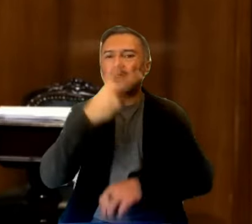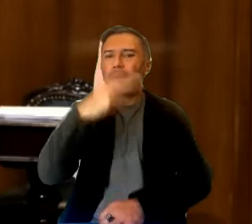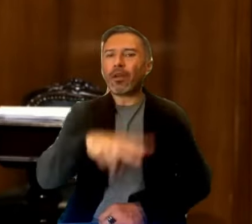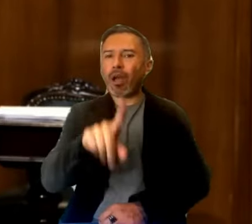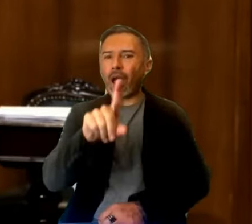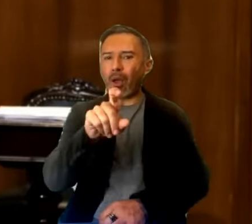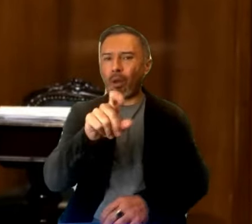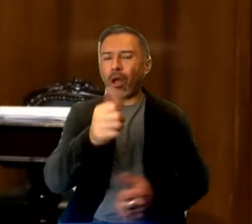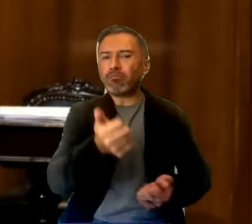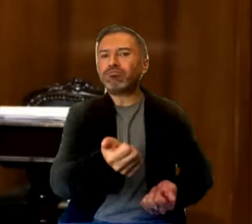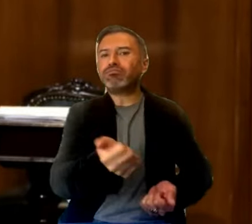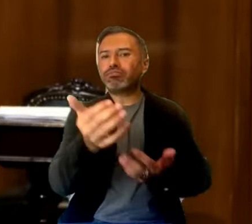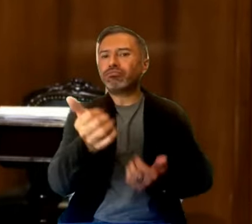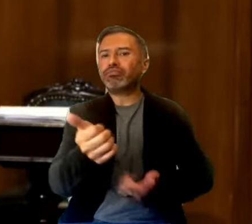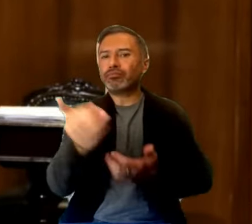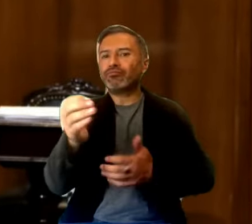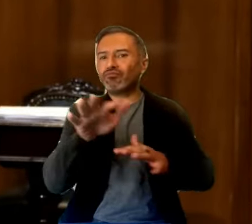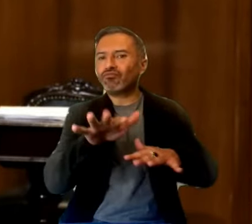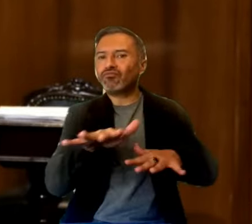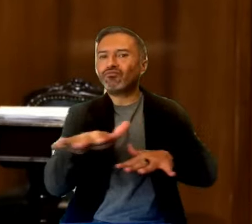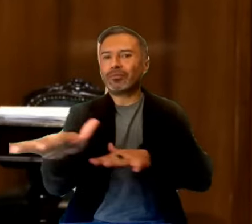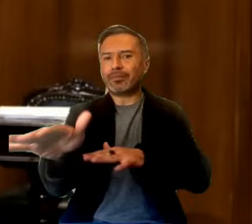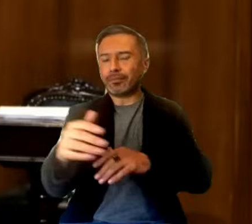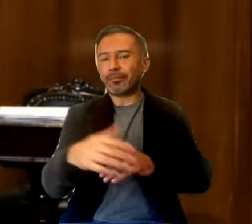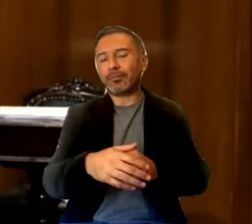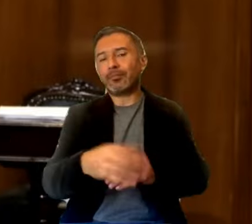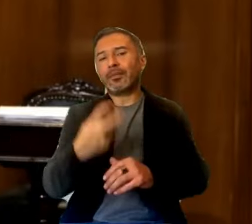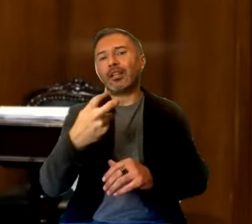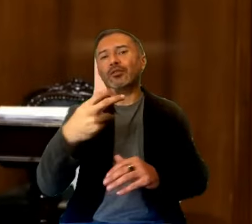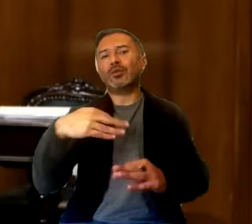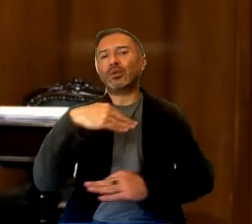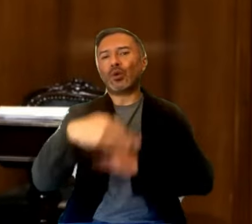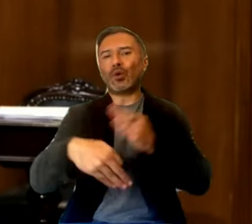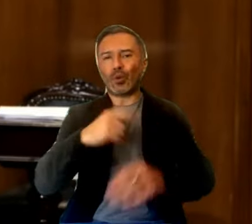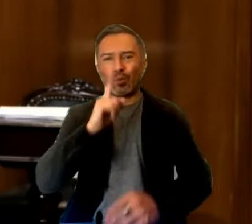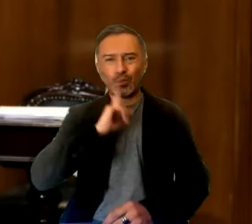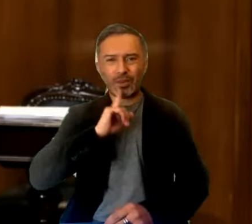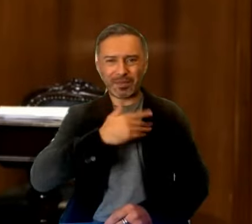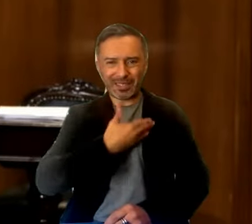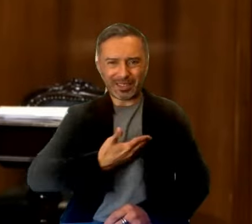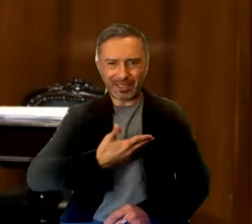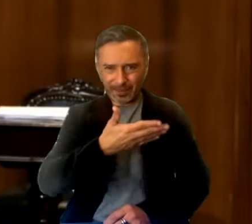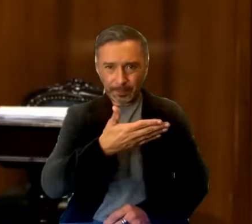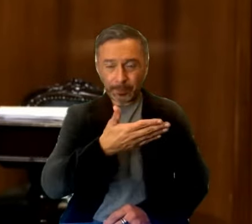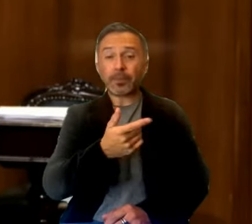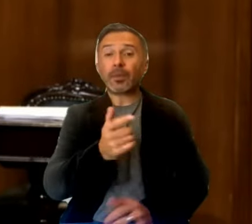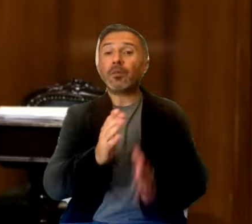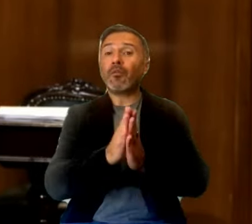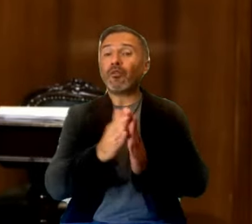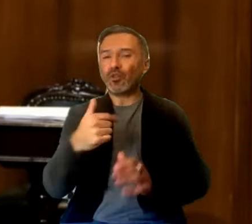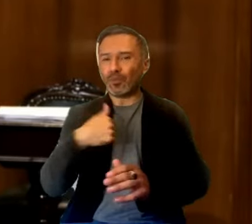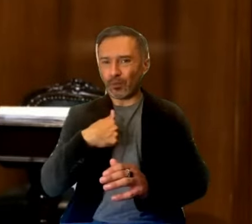México. Es cuanto, Presidenta. Solicito inscribir de manera íntegra